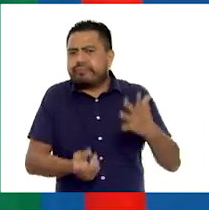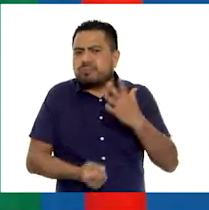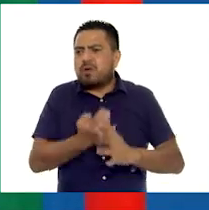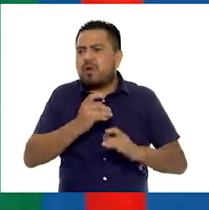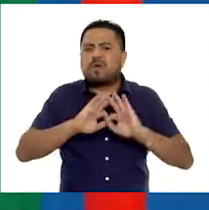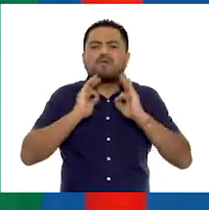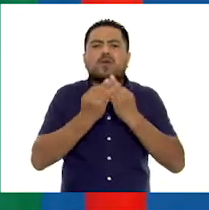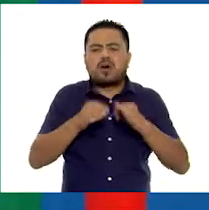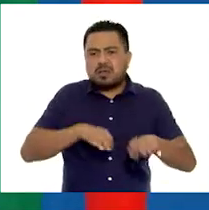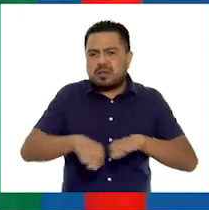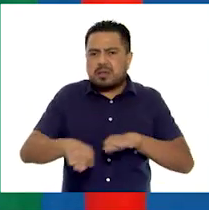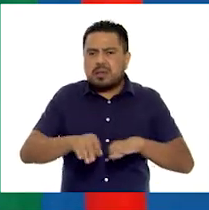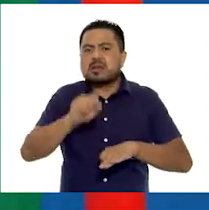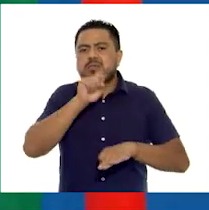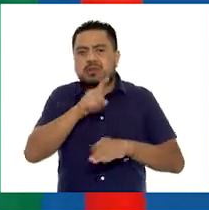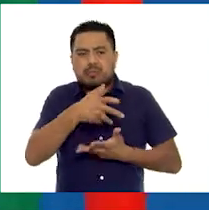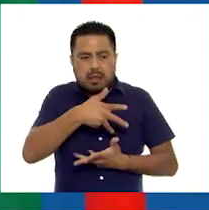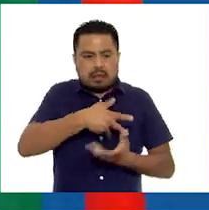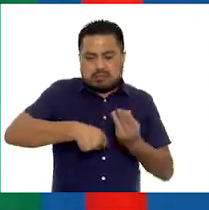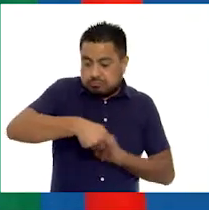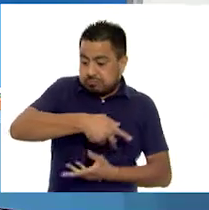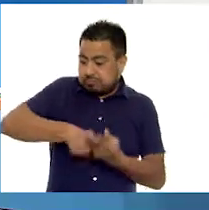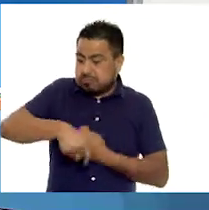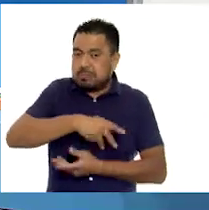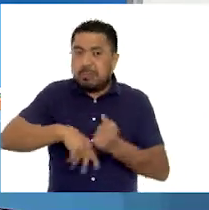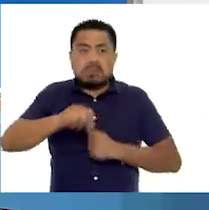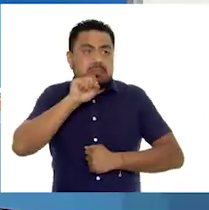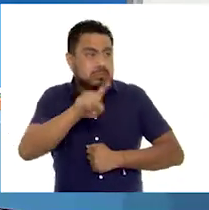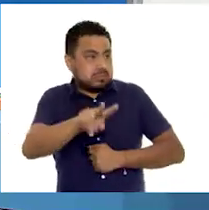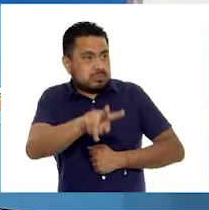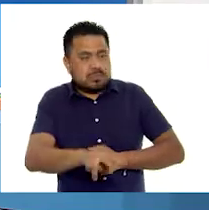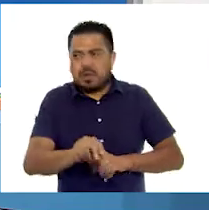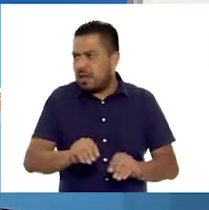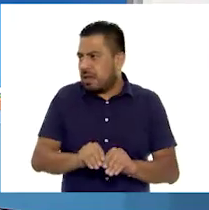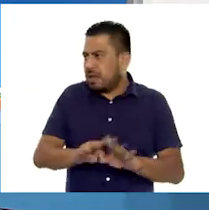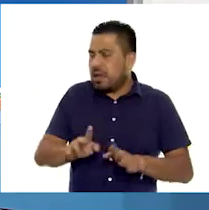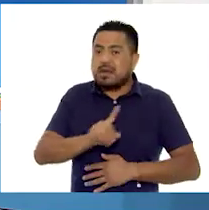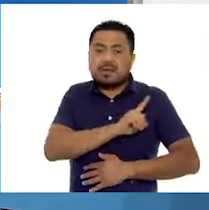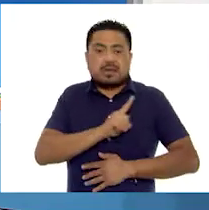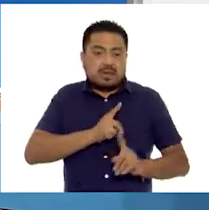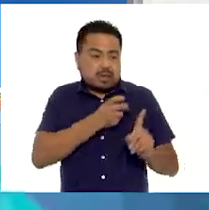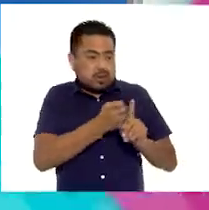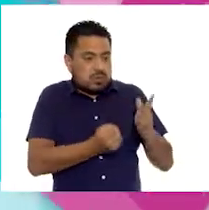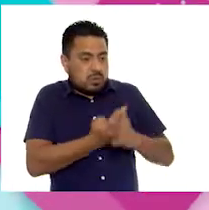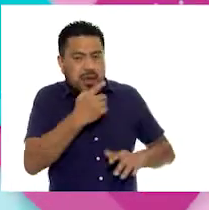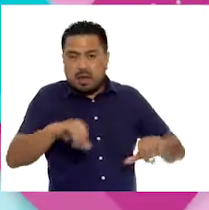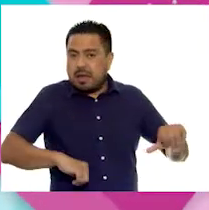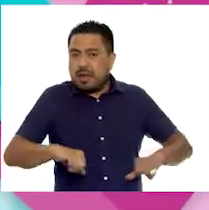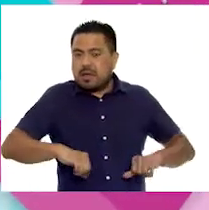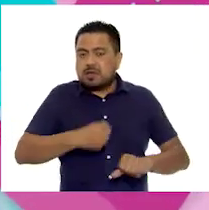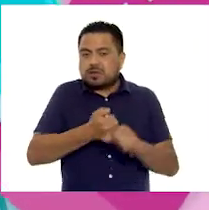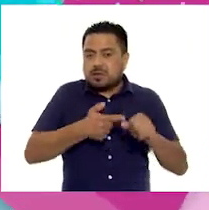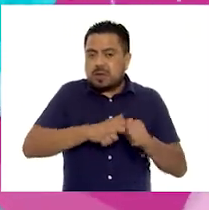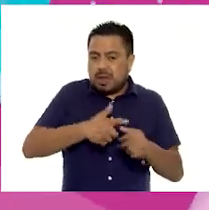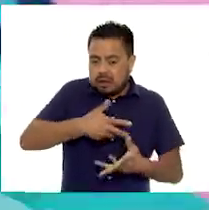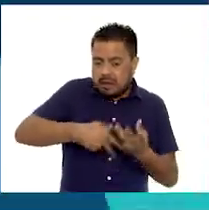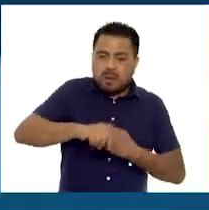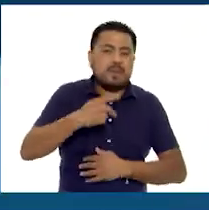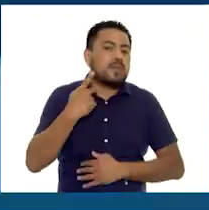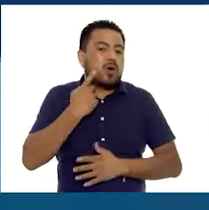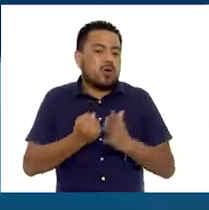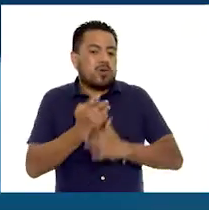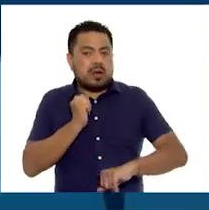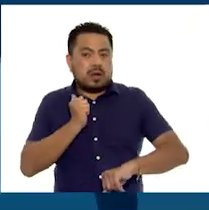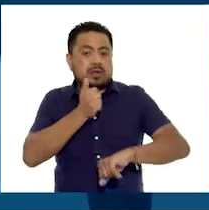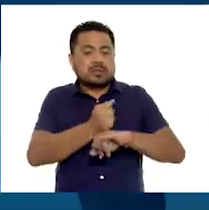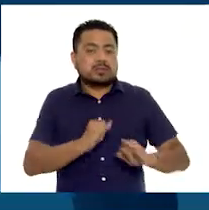formas de trabajo y la condición económica cierto claro debido a esta nueva dinámica social económica y política es porque